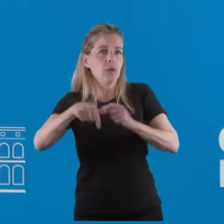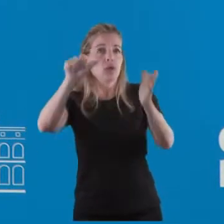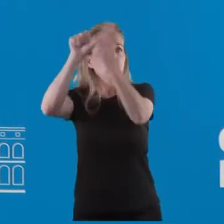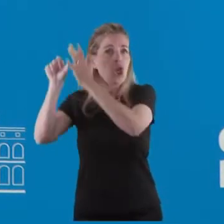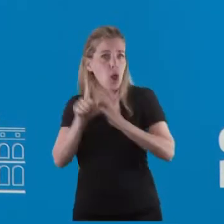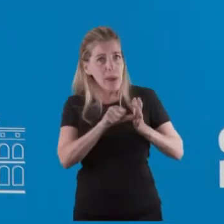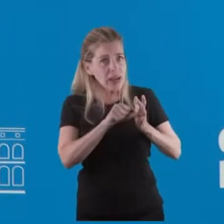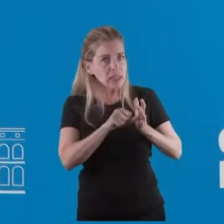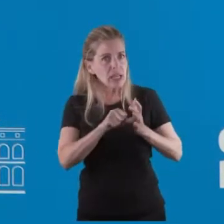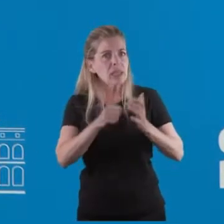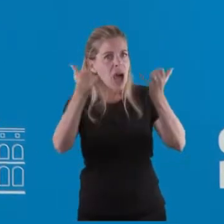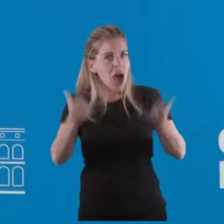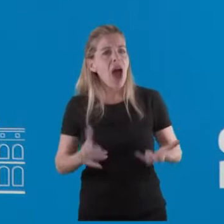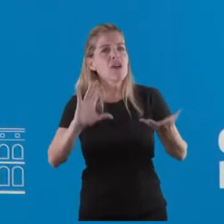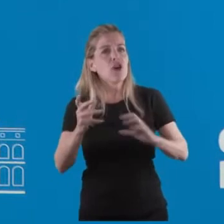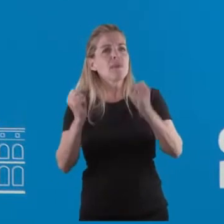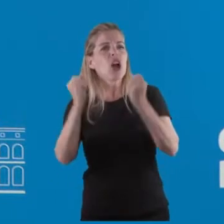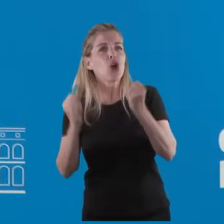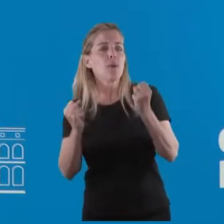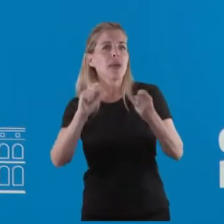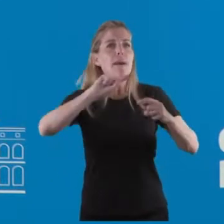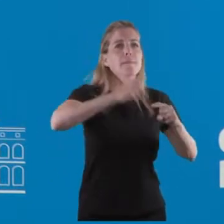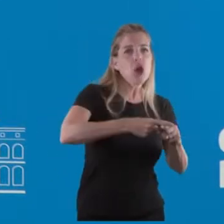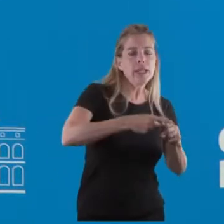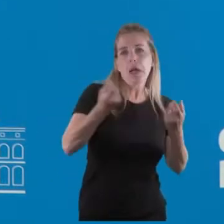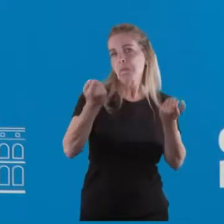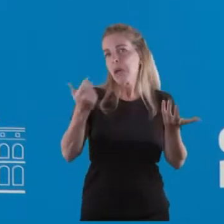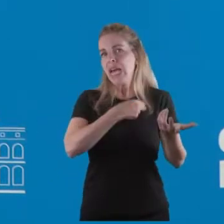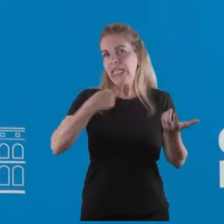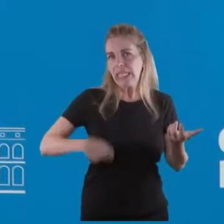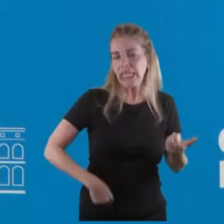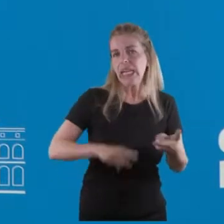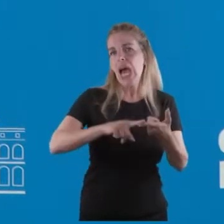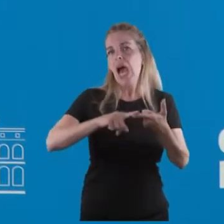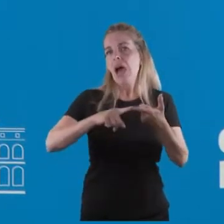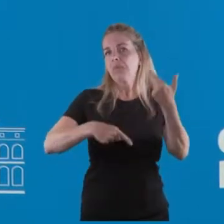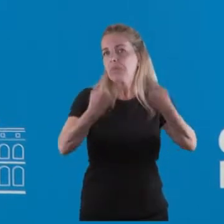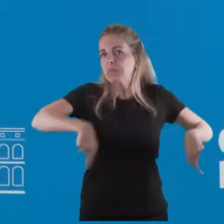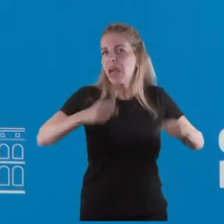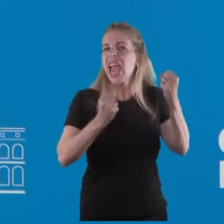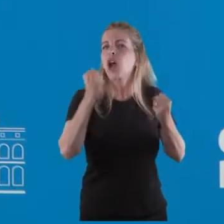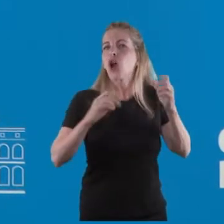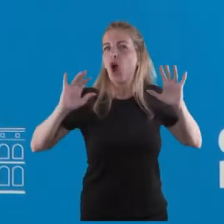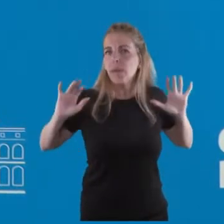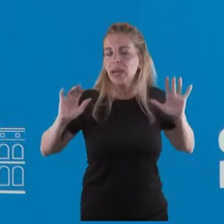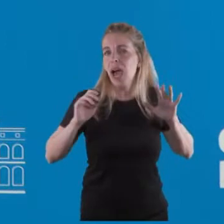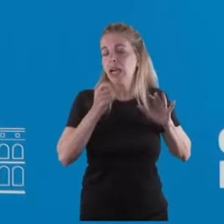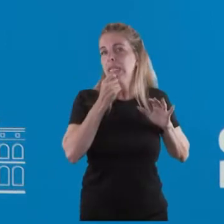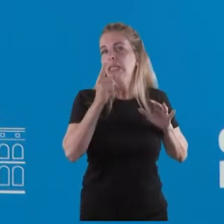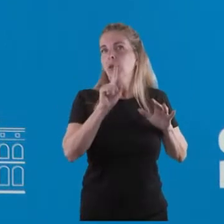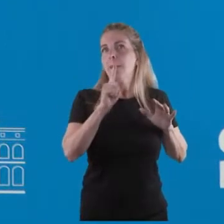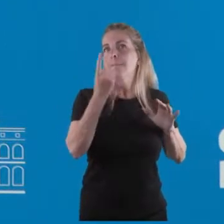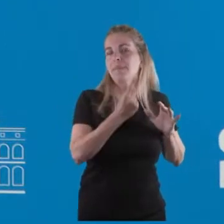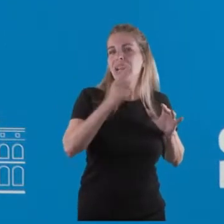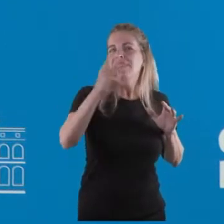hay fuerzas económicas y políticas muy fuertes tanto en china- económicas que es tal vez este destino es si no es la primera es la